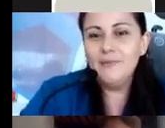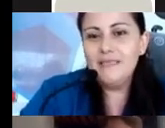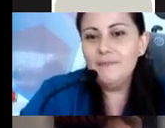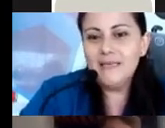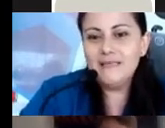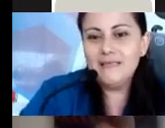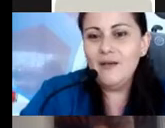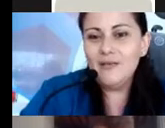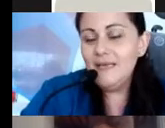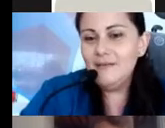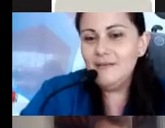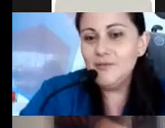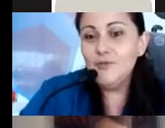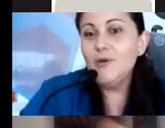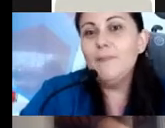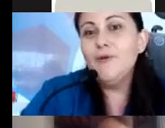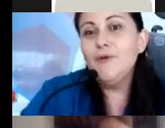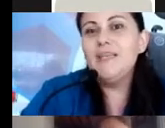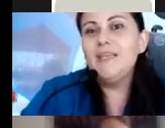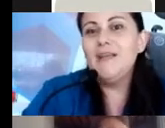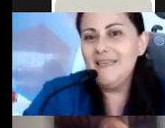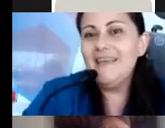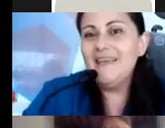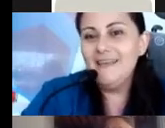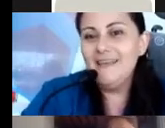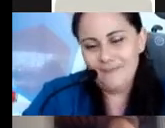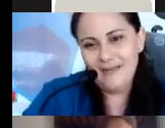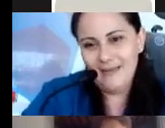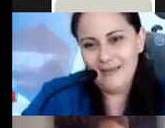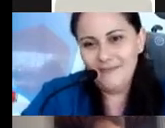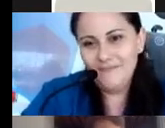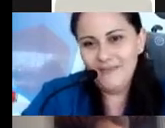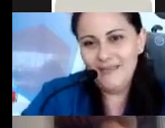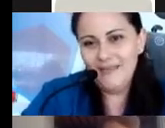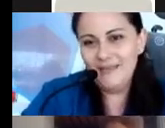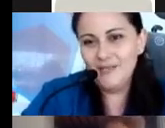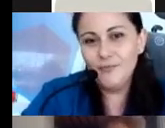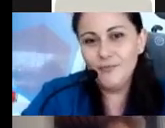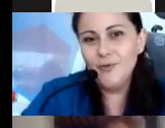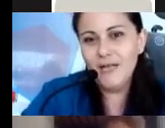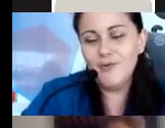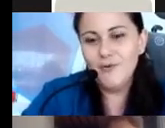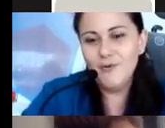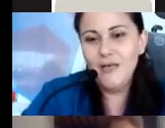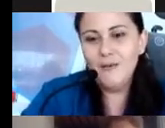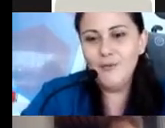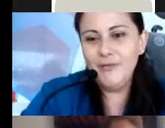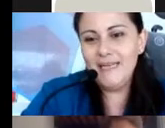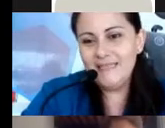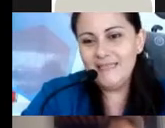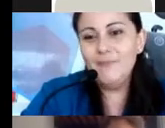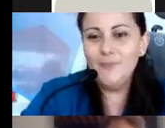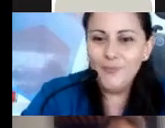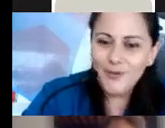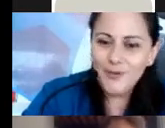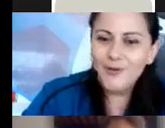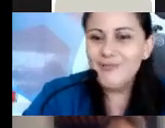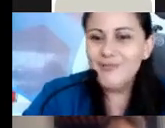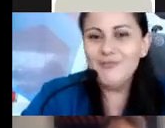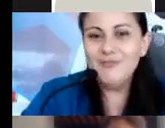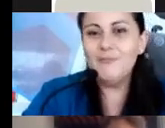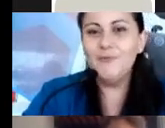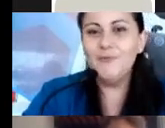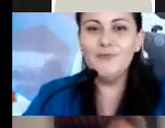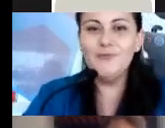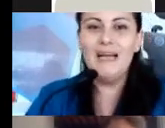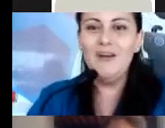pues siempre ha estado así, entonces nunca había podido tener una silla digna para él. Y esto fue un caso muy triste, pero muy contentos